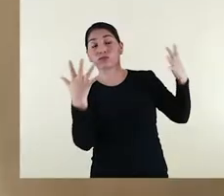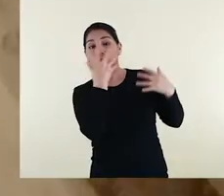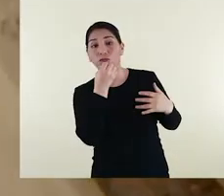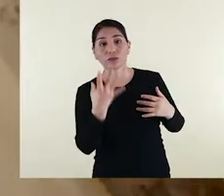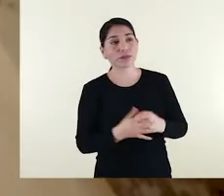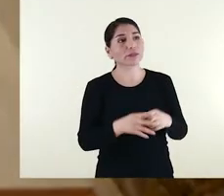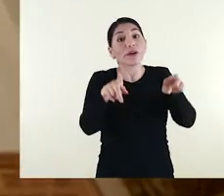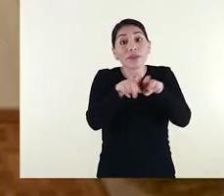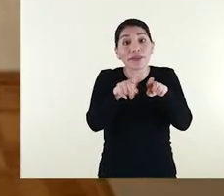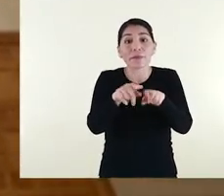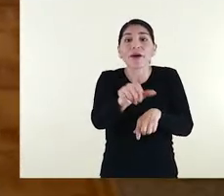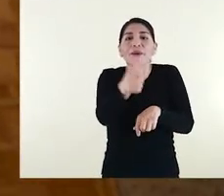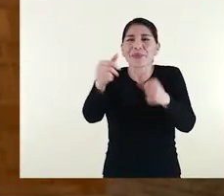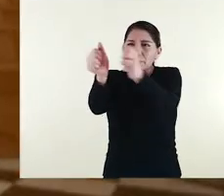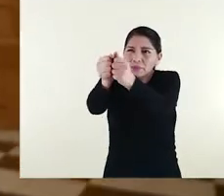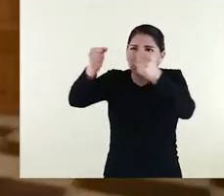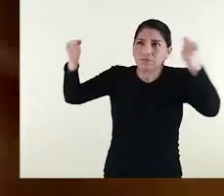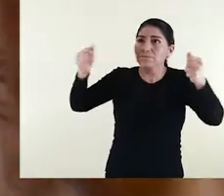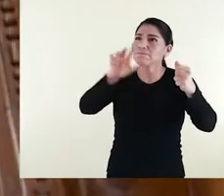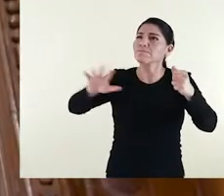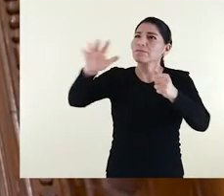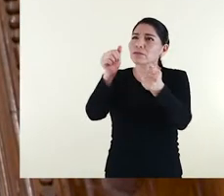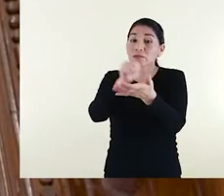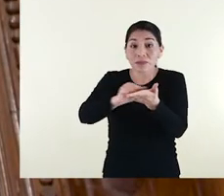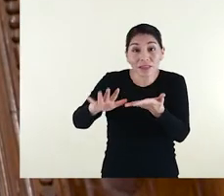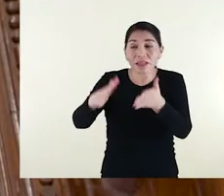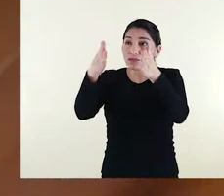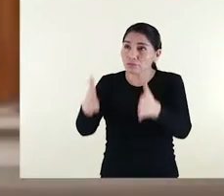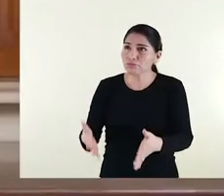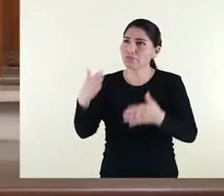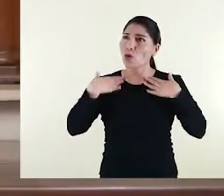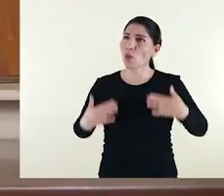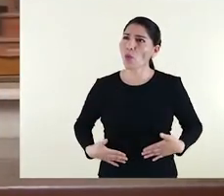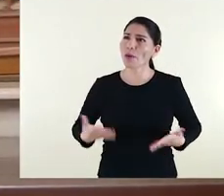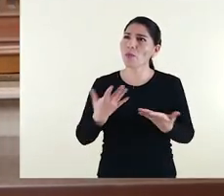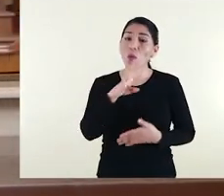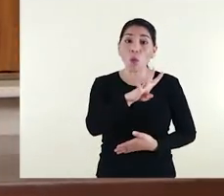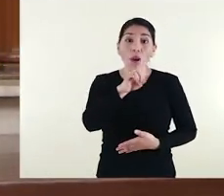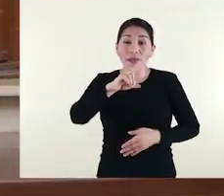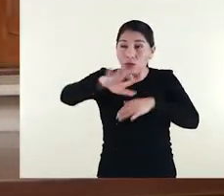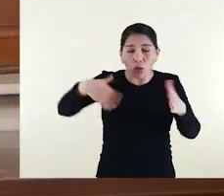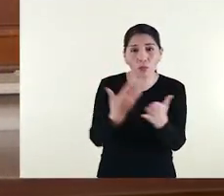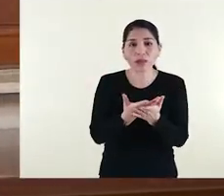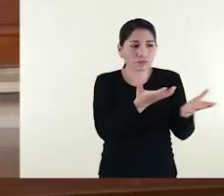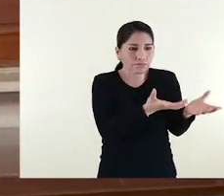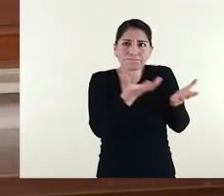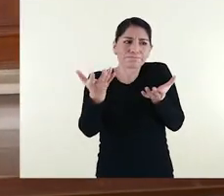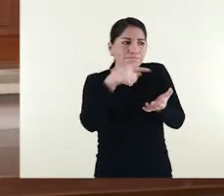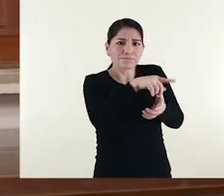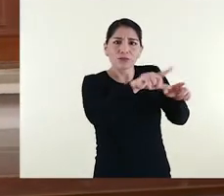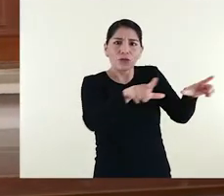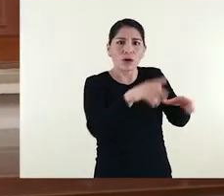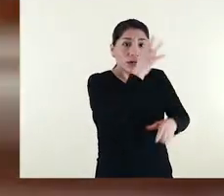admirar. Pero también está este otro retablo, el de los santos mártires, con 41 cuerpos completos extraídos